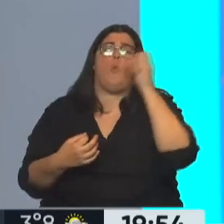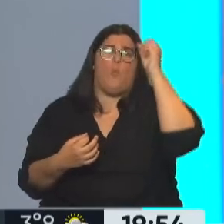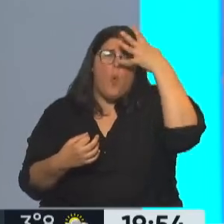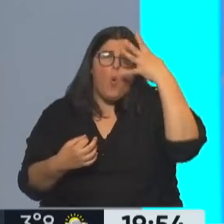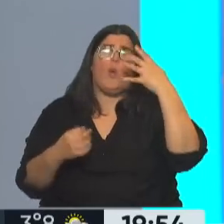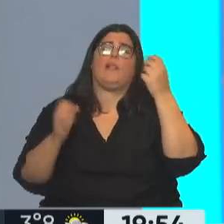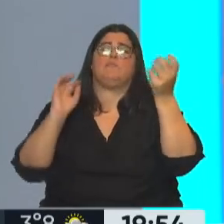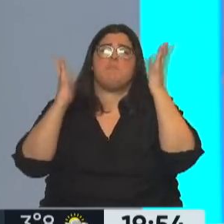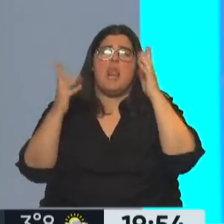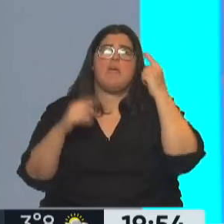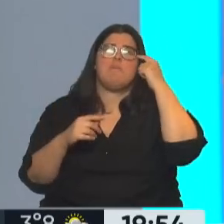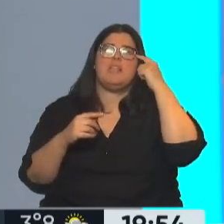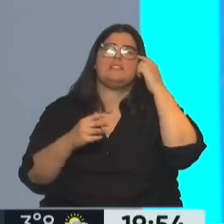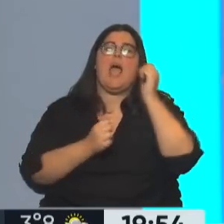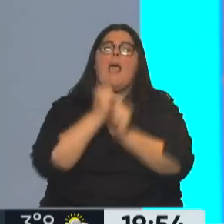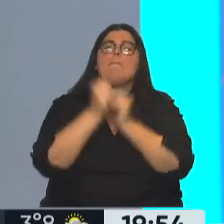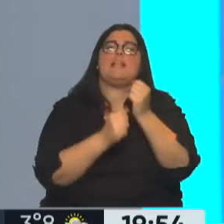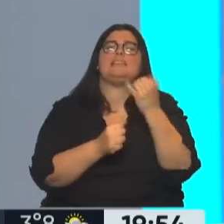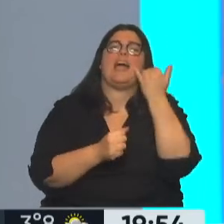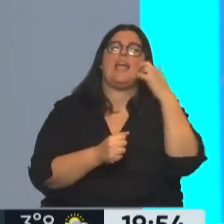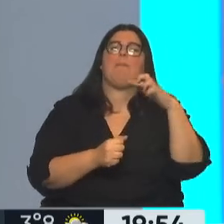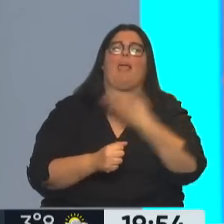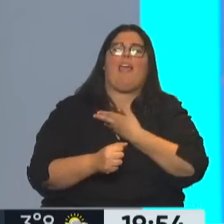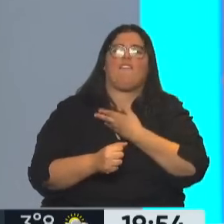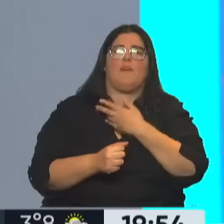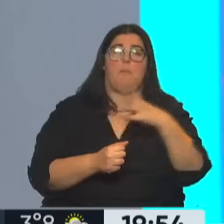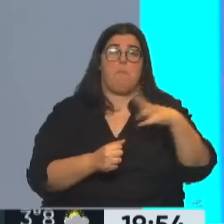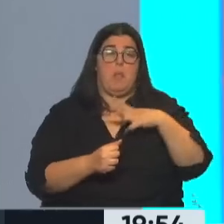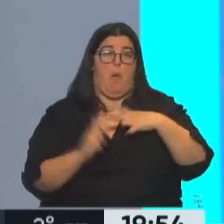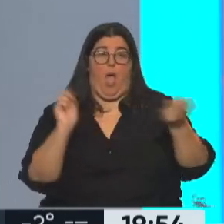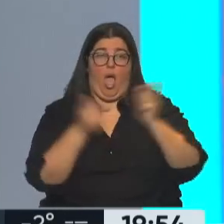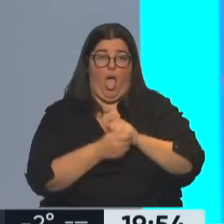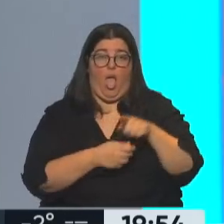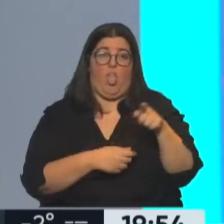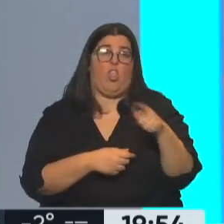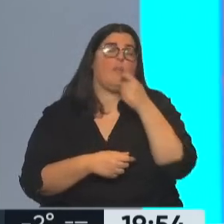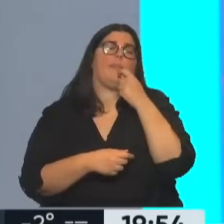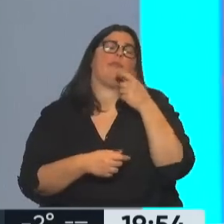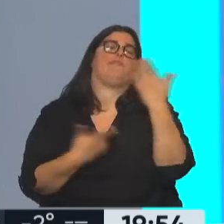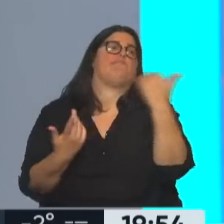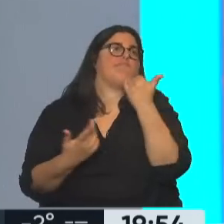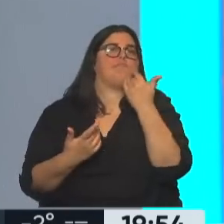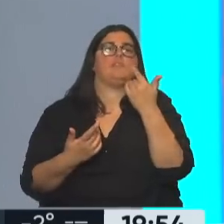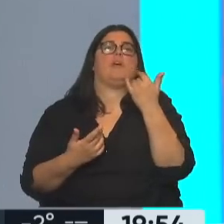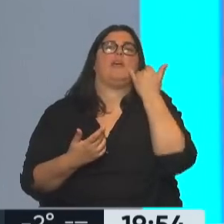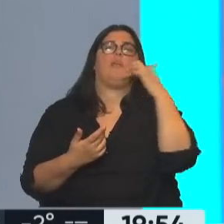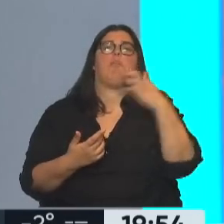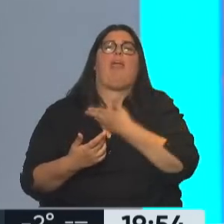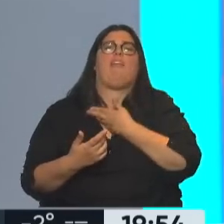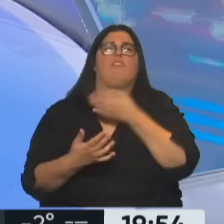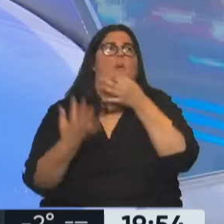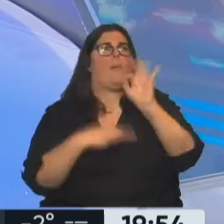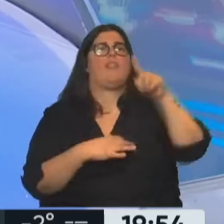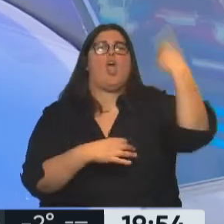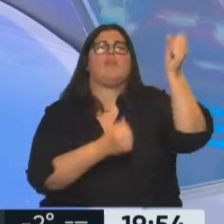de YPF, imagínense el siguiente escenario. Vos mañana vendés YPF a Equinor, la empresa noruega, ¿no? Por poner un ejemplo. Entonces